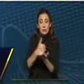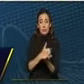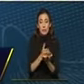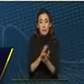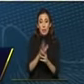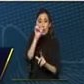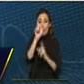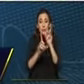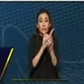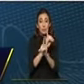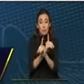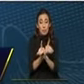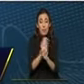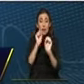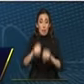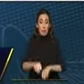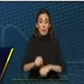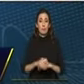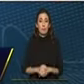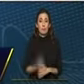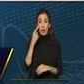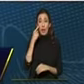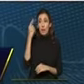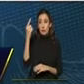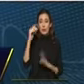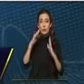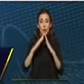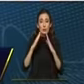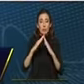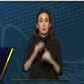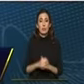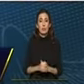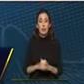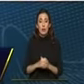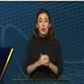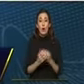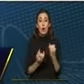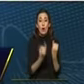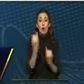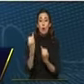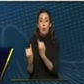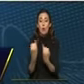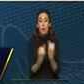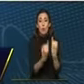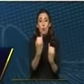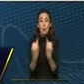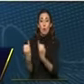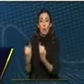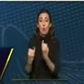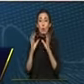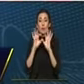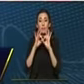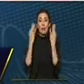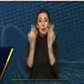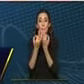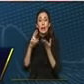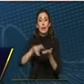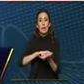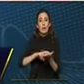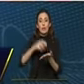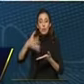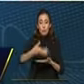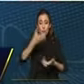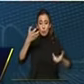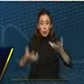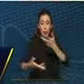para las personas con discapacidad. Esas son las casas, con huertos familiares, donde el domingo se reúnen, cosechan